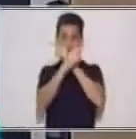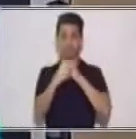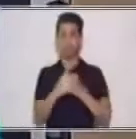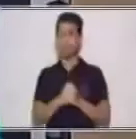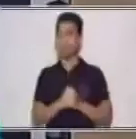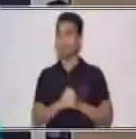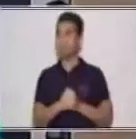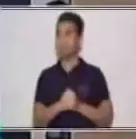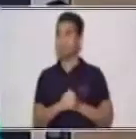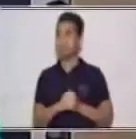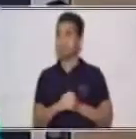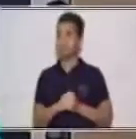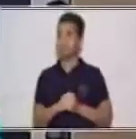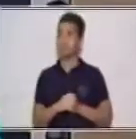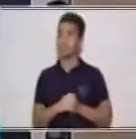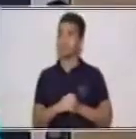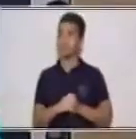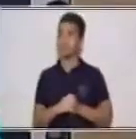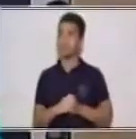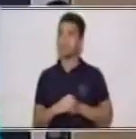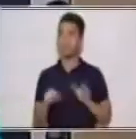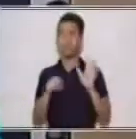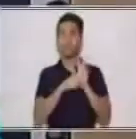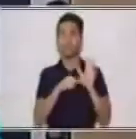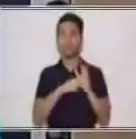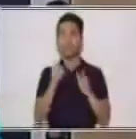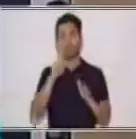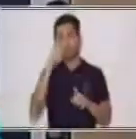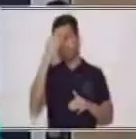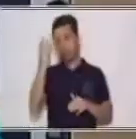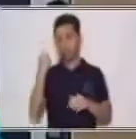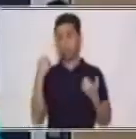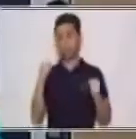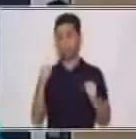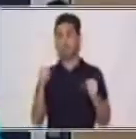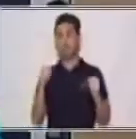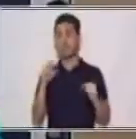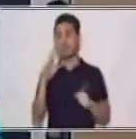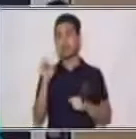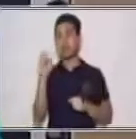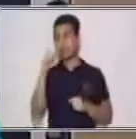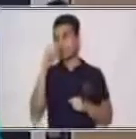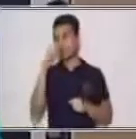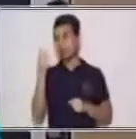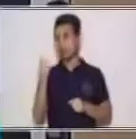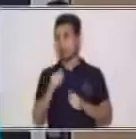27, recuérdese este signo menos, no lo olvide. 5 por 4.